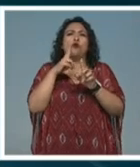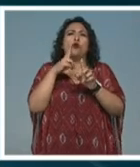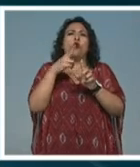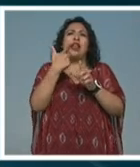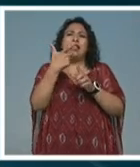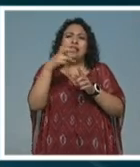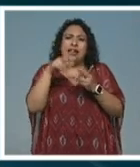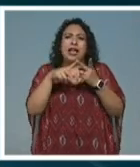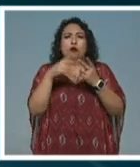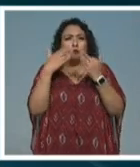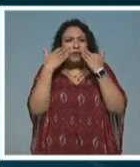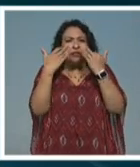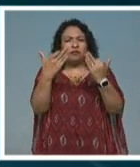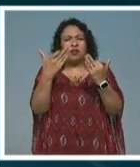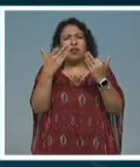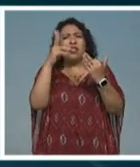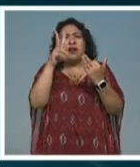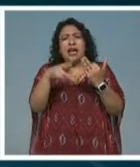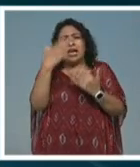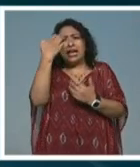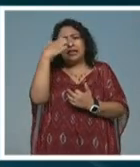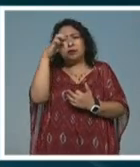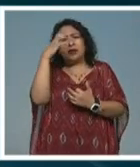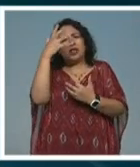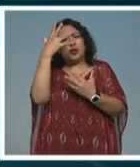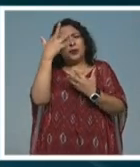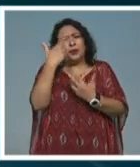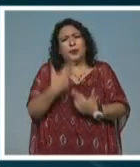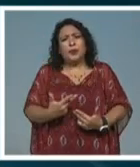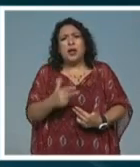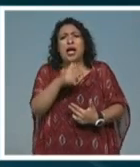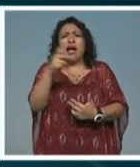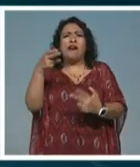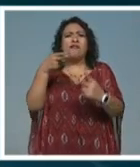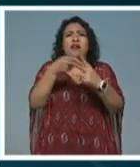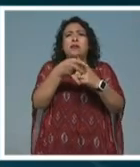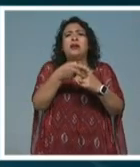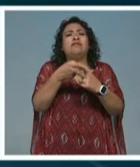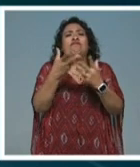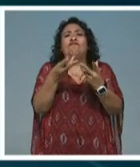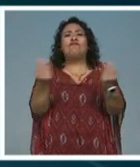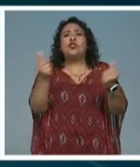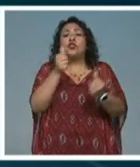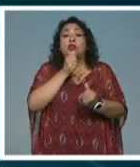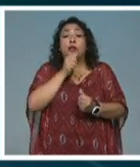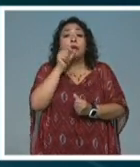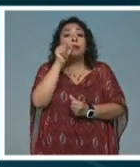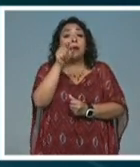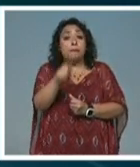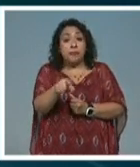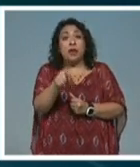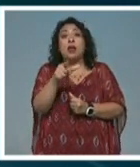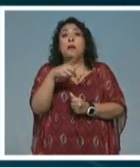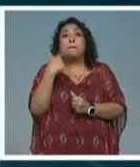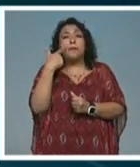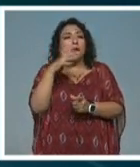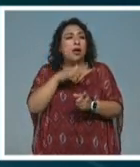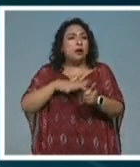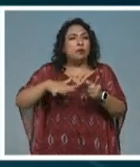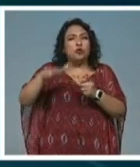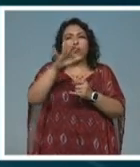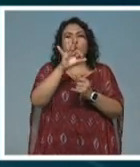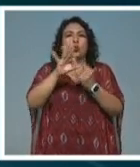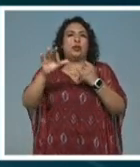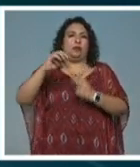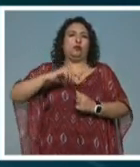y testimoniales la desgarradora experiencia familiar de un feminicidio no resuelto. Además, reconstruye las atmósferas de